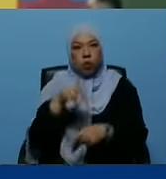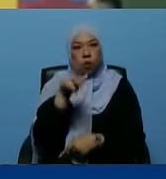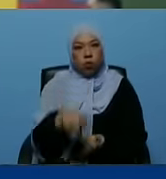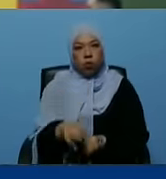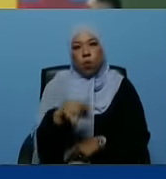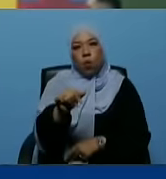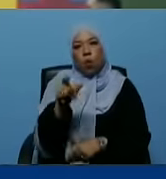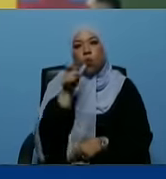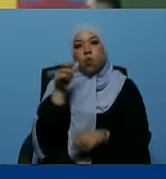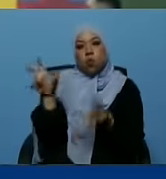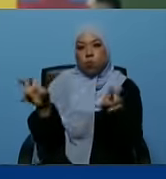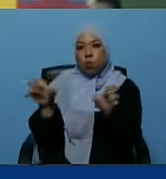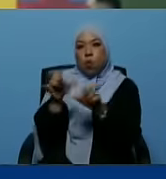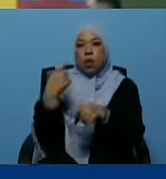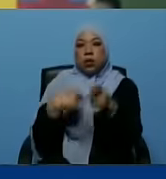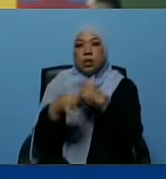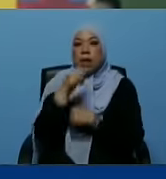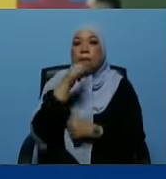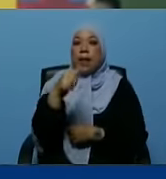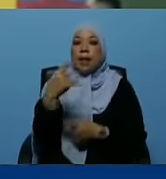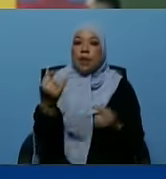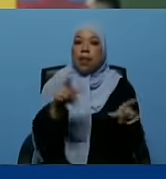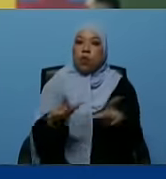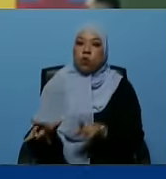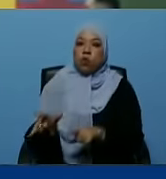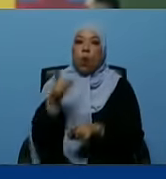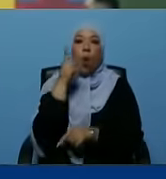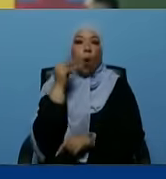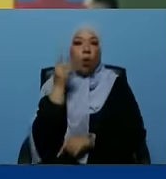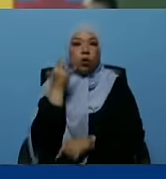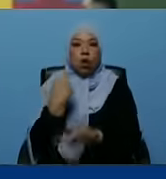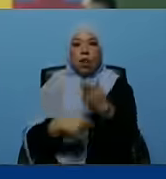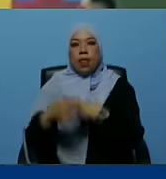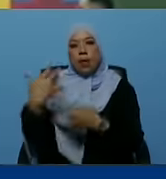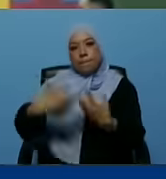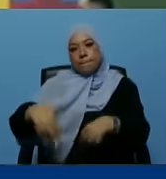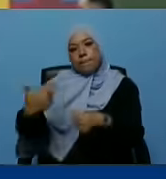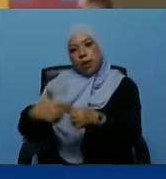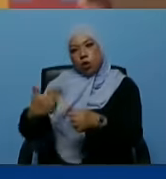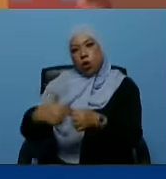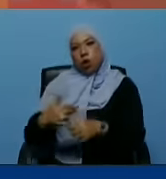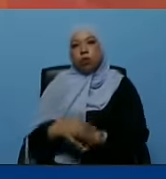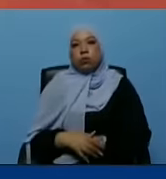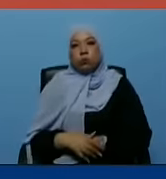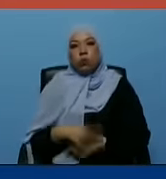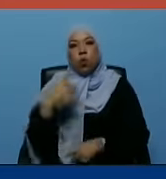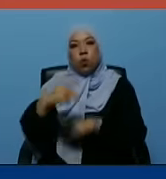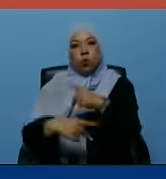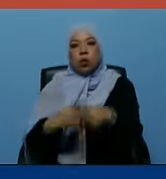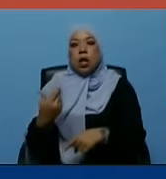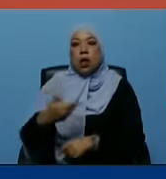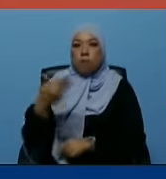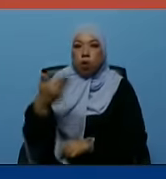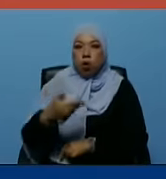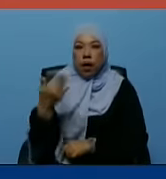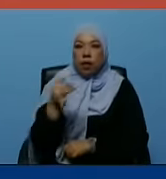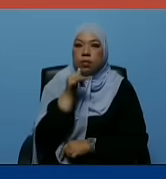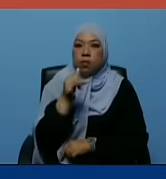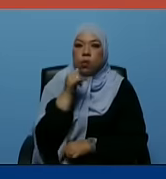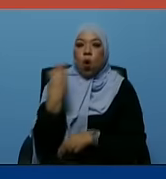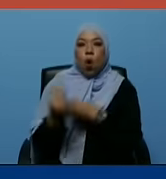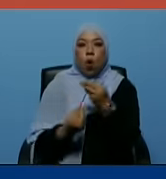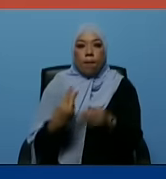Porque tenemos un nuevo modelo económico ya no dependiente del petróleo. El petróleo es importante. ¿Cómo